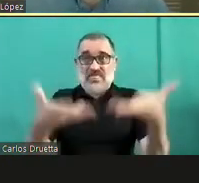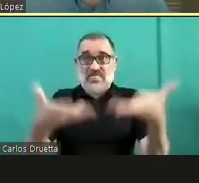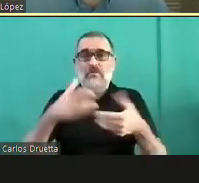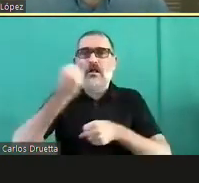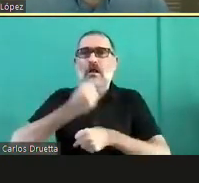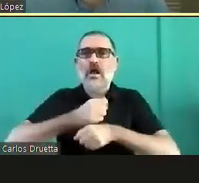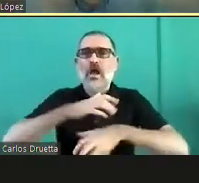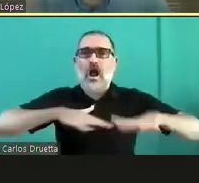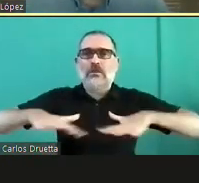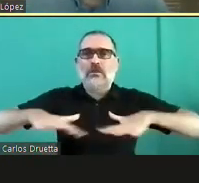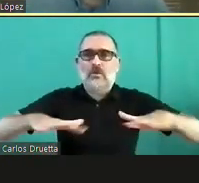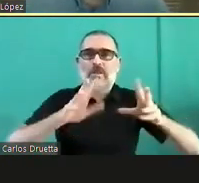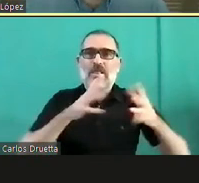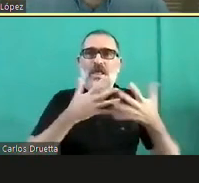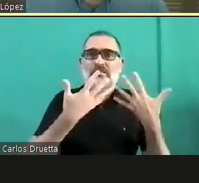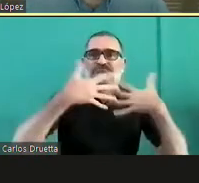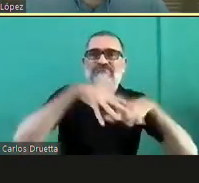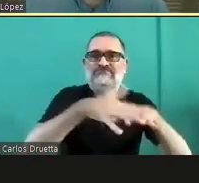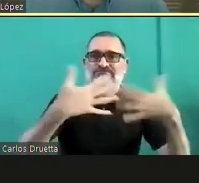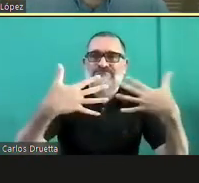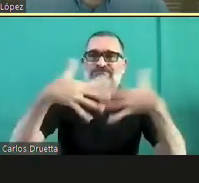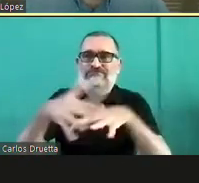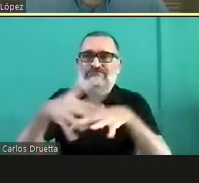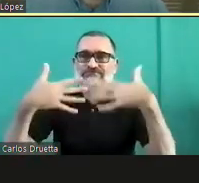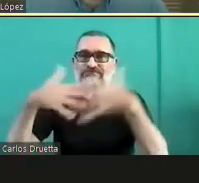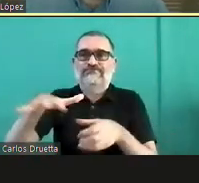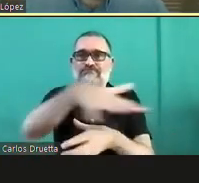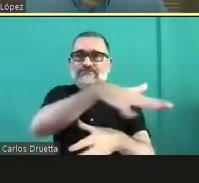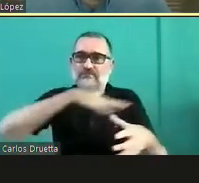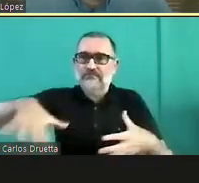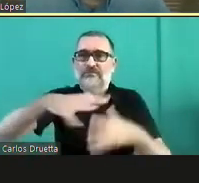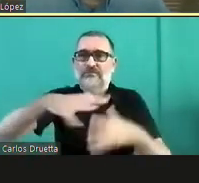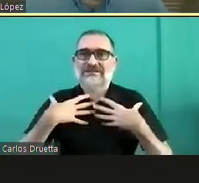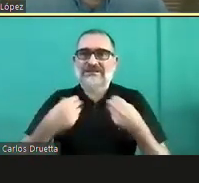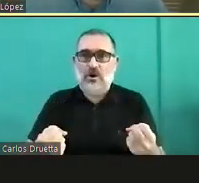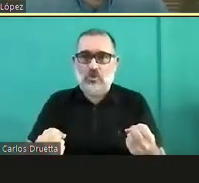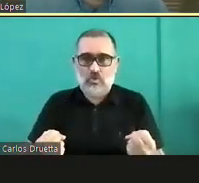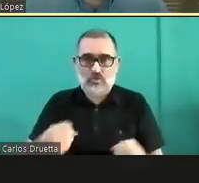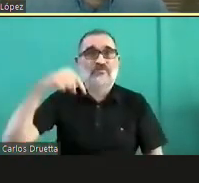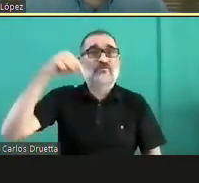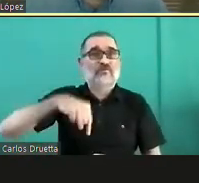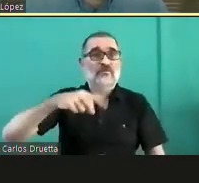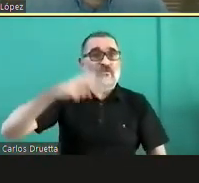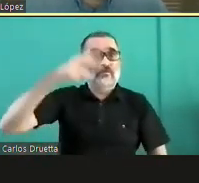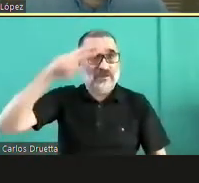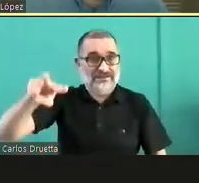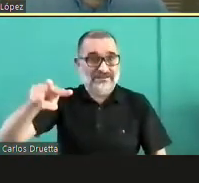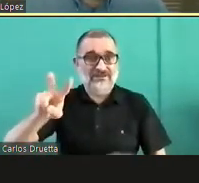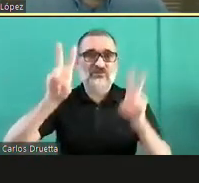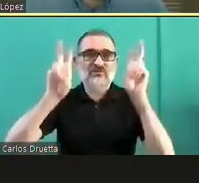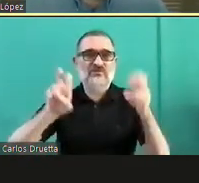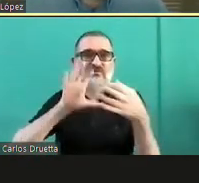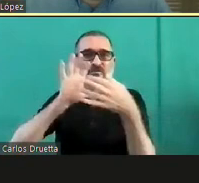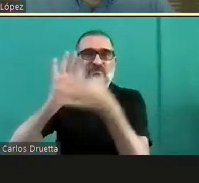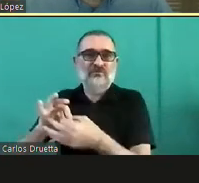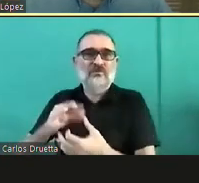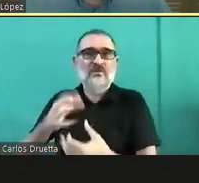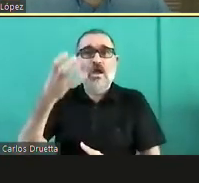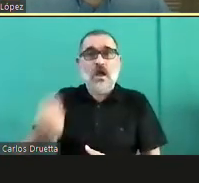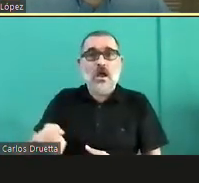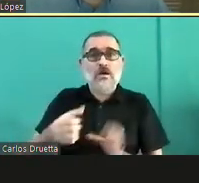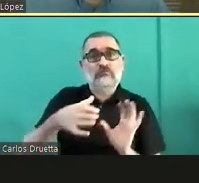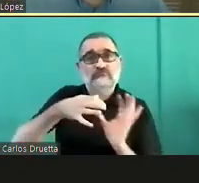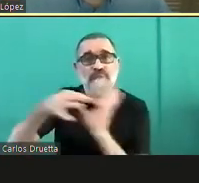heterogeneidad en cada una de las entidades federativas en la acción coordinada que tuvimos para cubrir se vio la necesidad